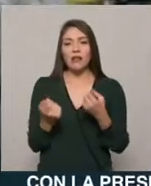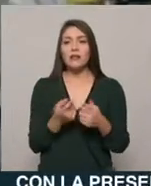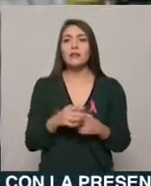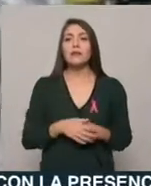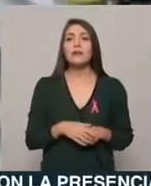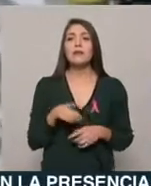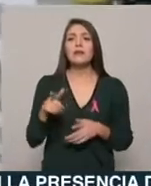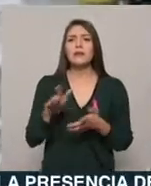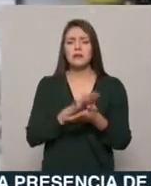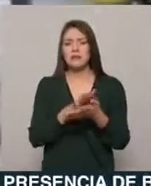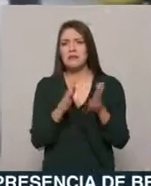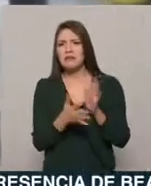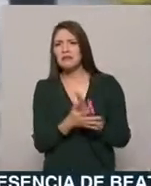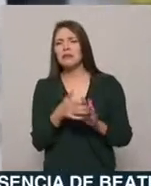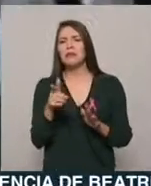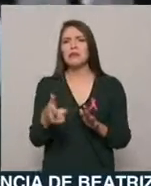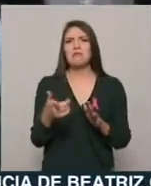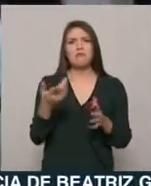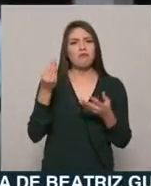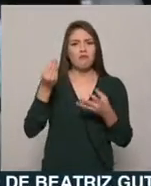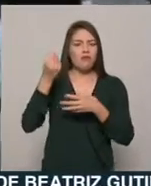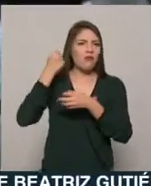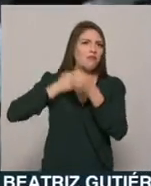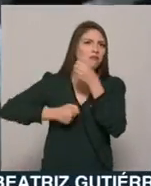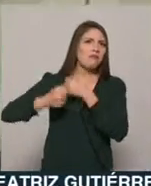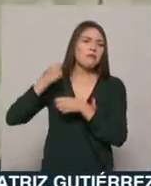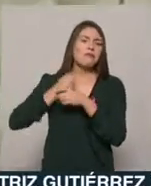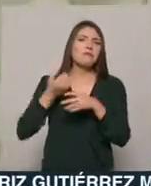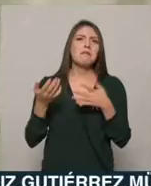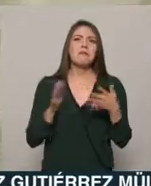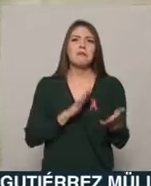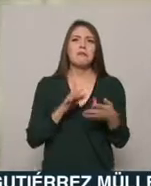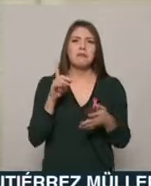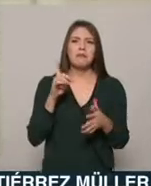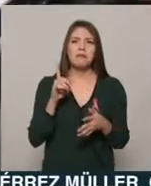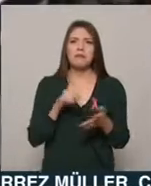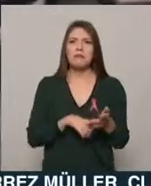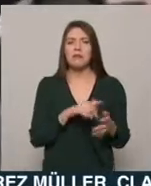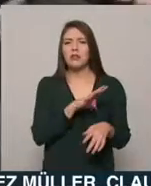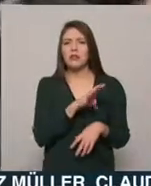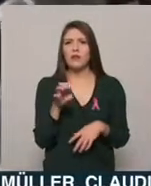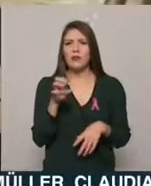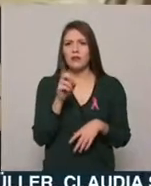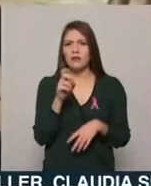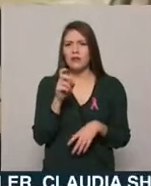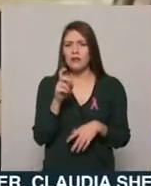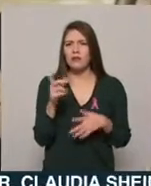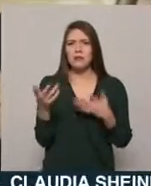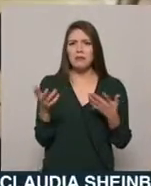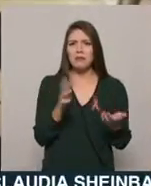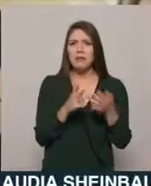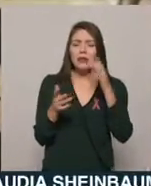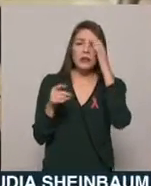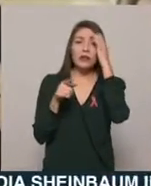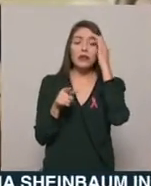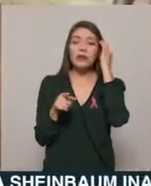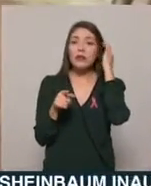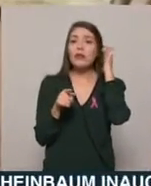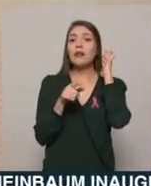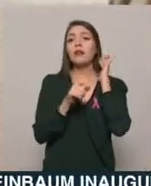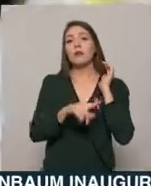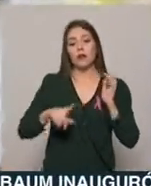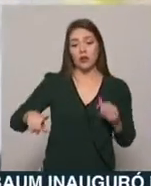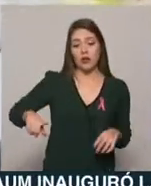hace decenios, al menos desde los años 30 del siglo XX, entre el gobierno, los